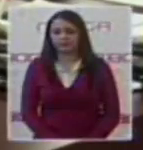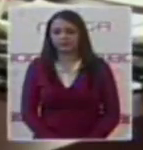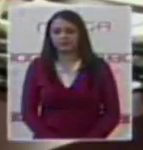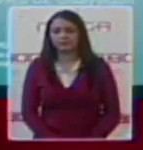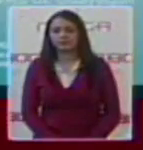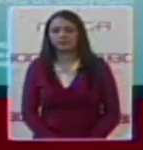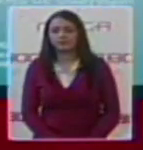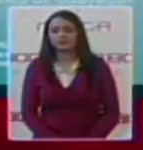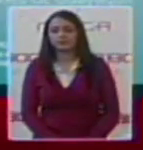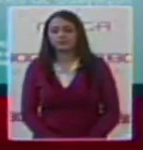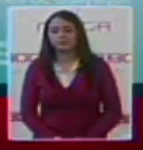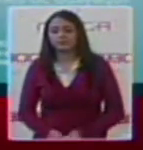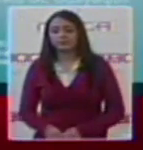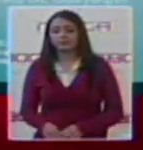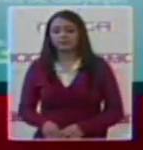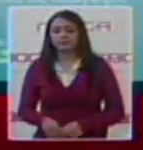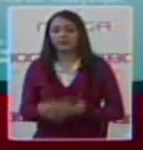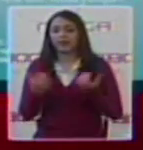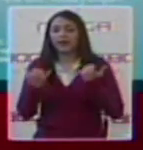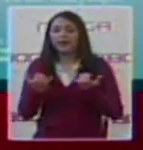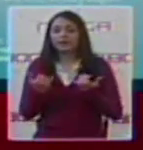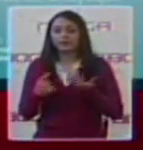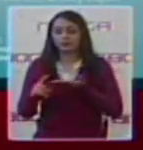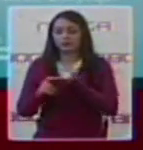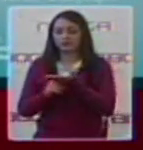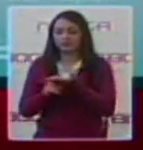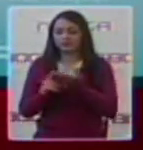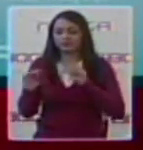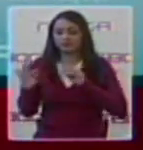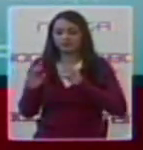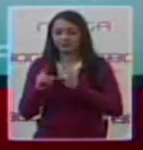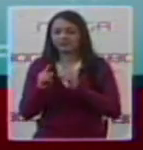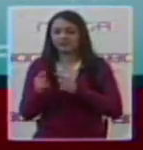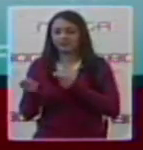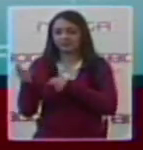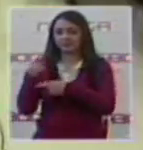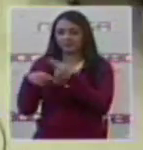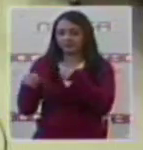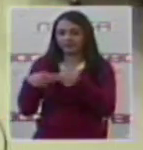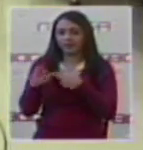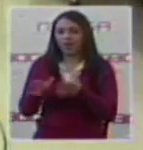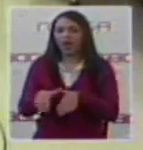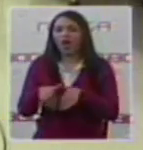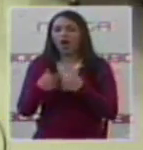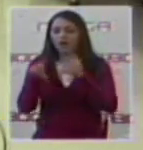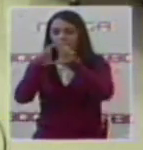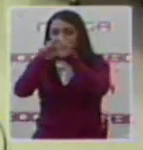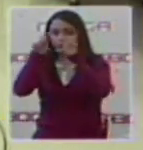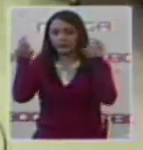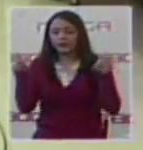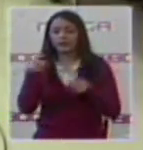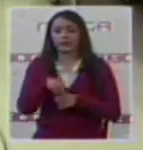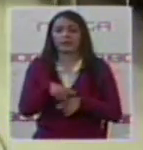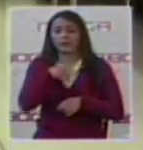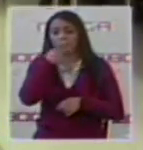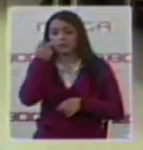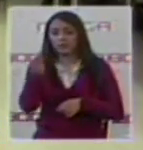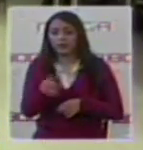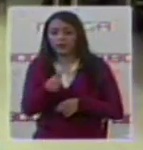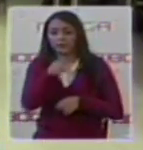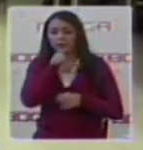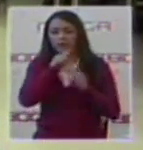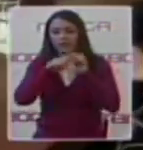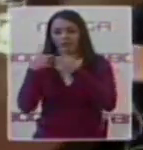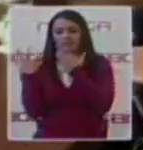la primera macrorueda de negocios entre empresas públicas y privadas. Este encuentro busca incrementar la interacción comercial entre